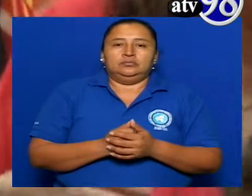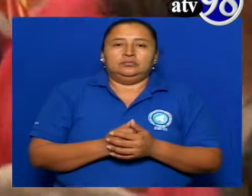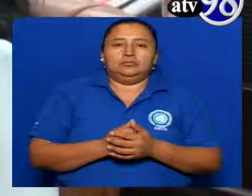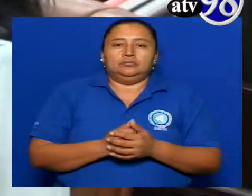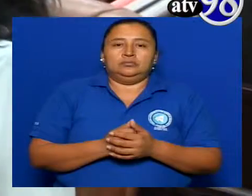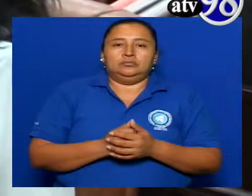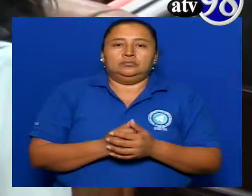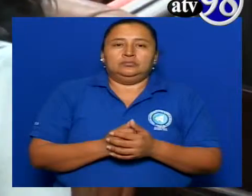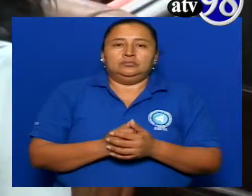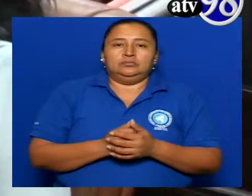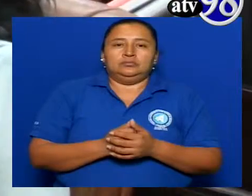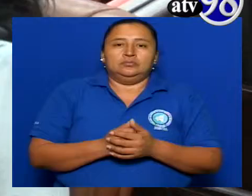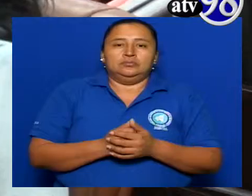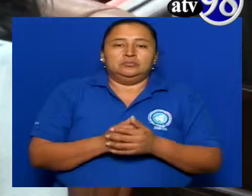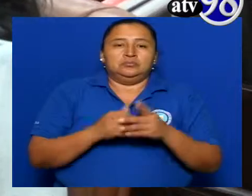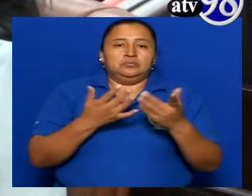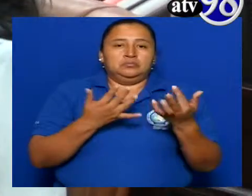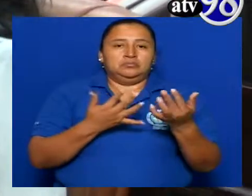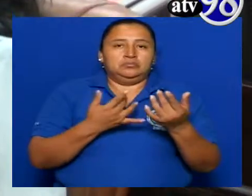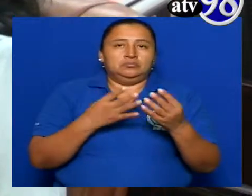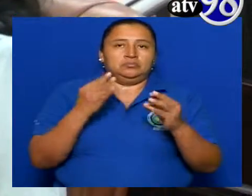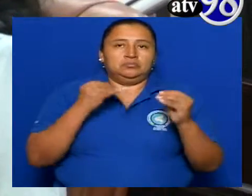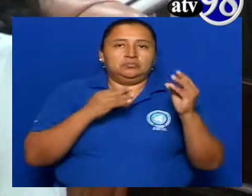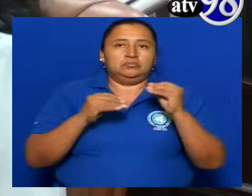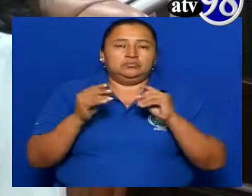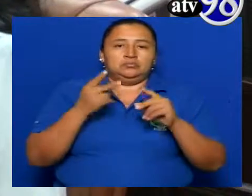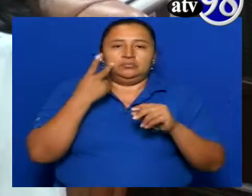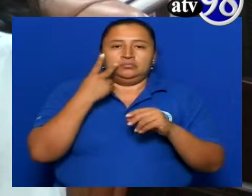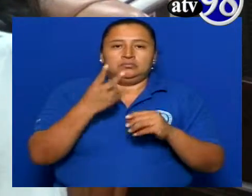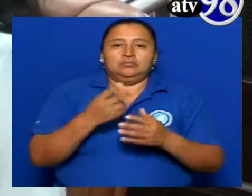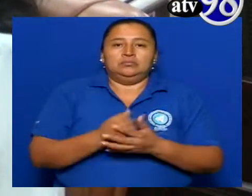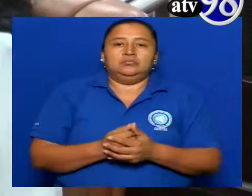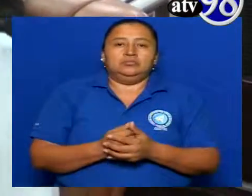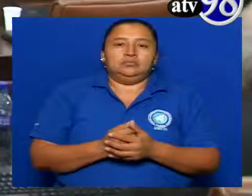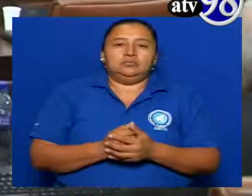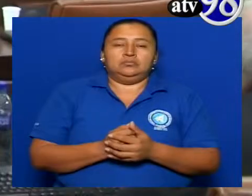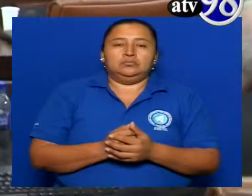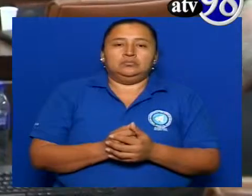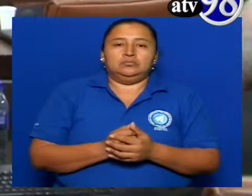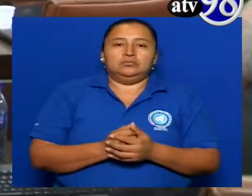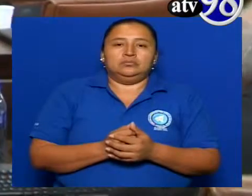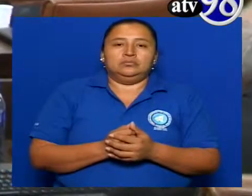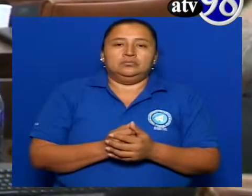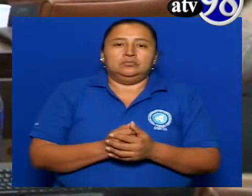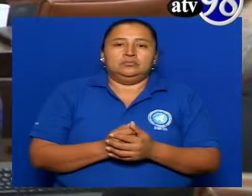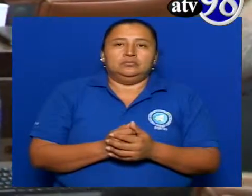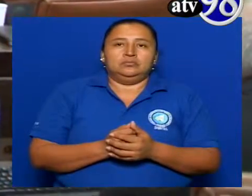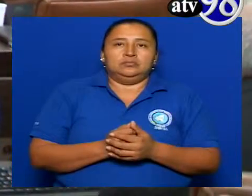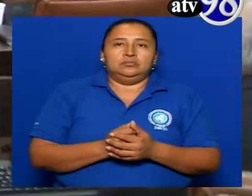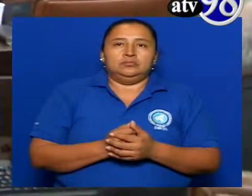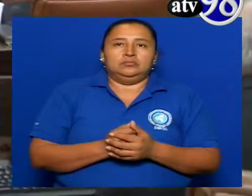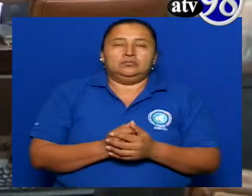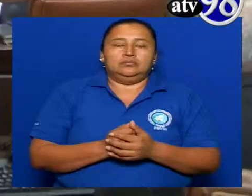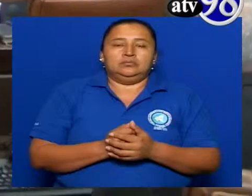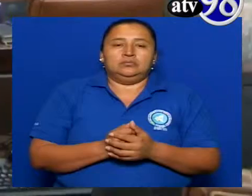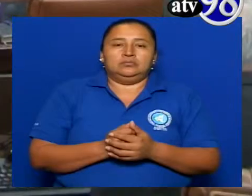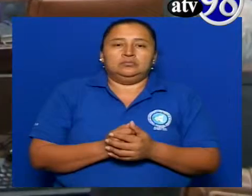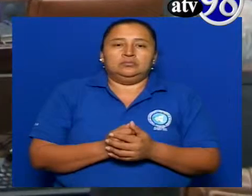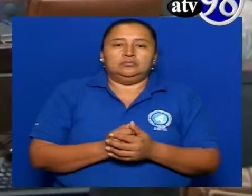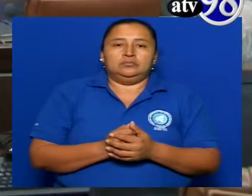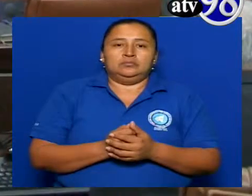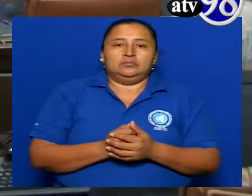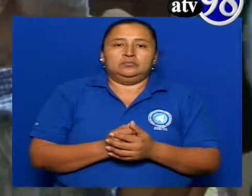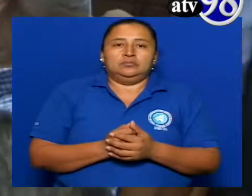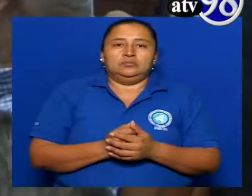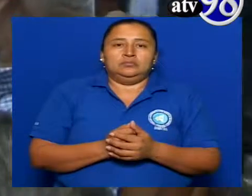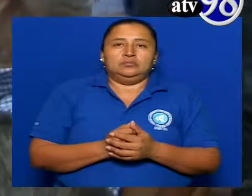previos, espacio en el que los diputados intervinieron sobre puntos no contenidos en el orden del día. El plan de salud que ejecuta